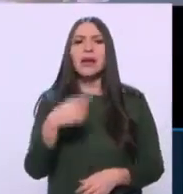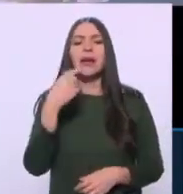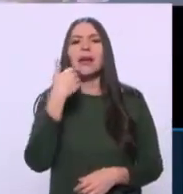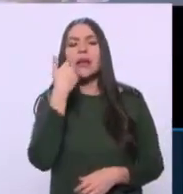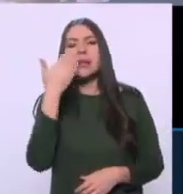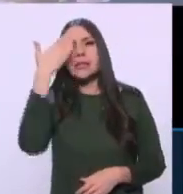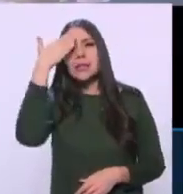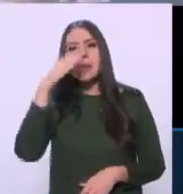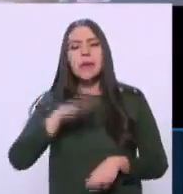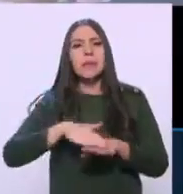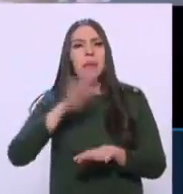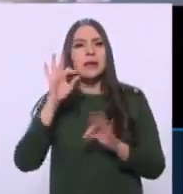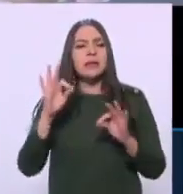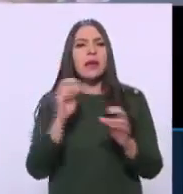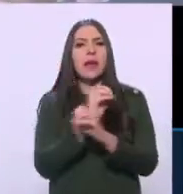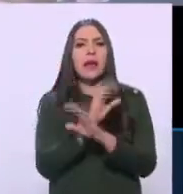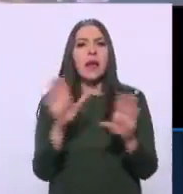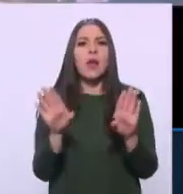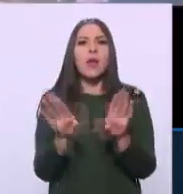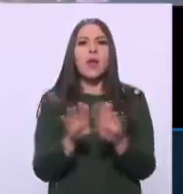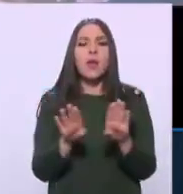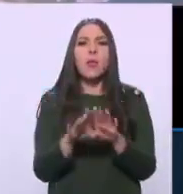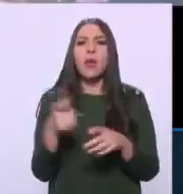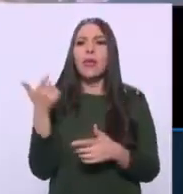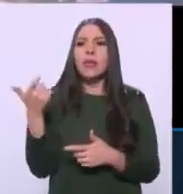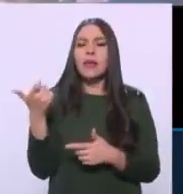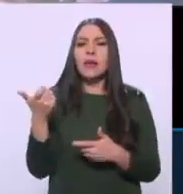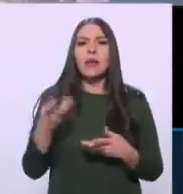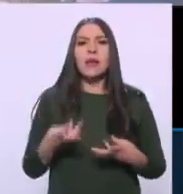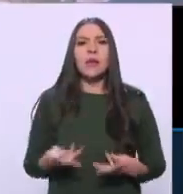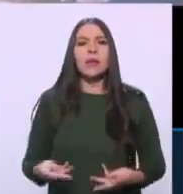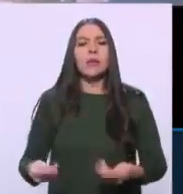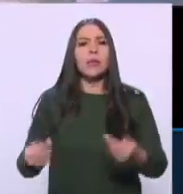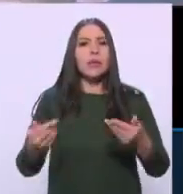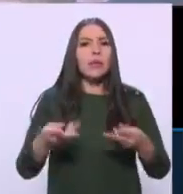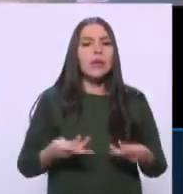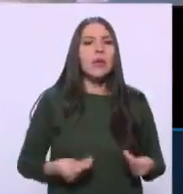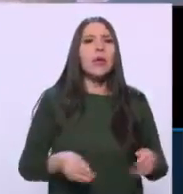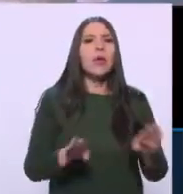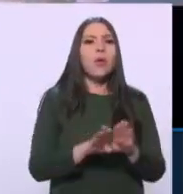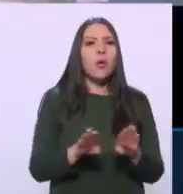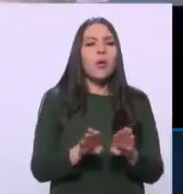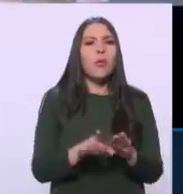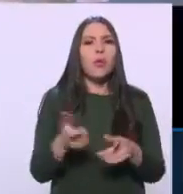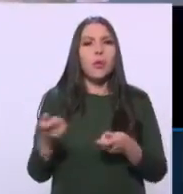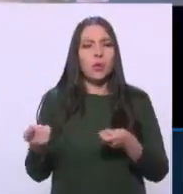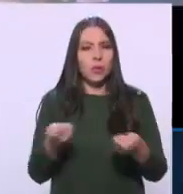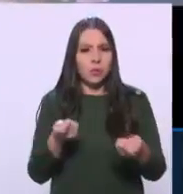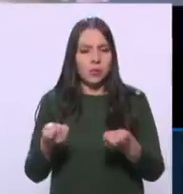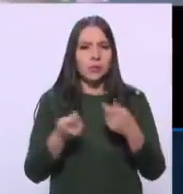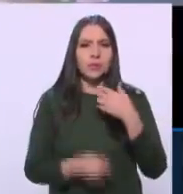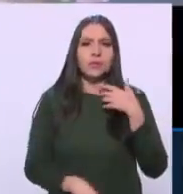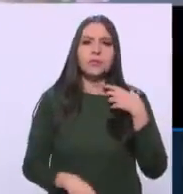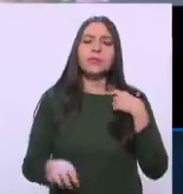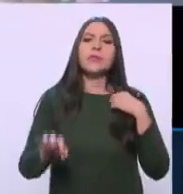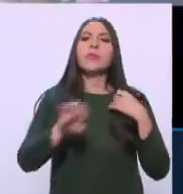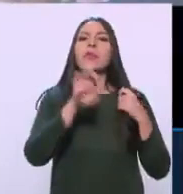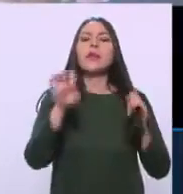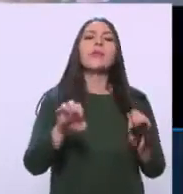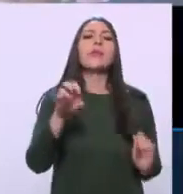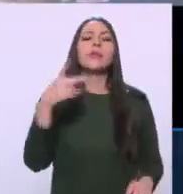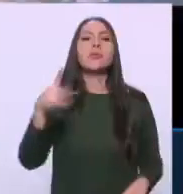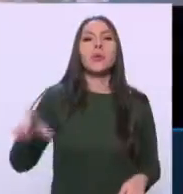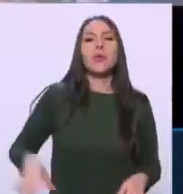tener como mayor entendimiento de cómo se está ejerciendo un fideicomiso. Por ejemplo, que la información